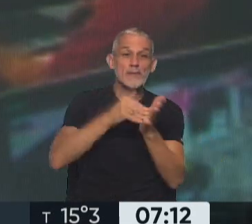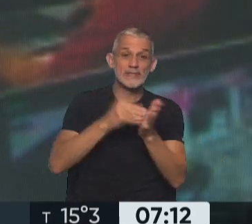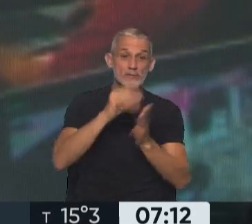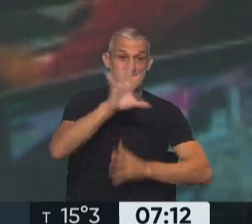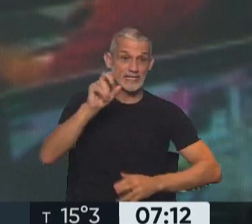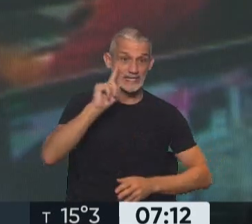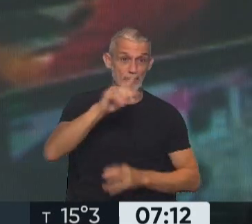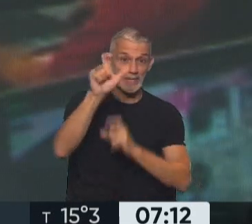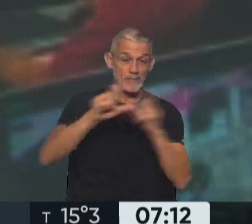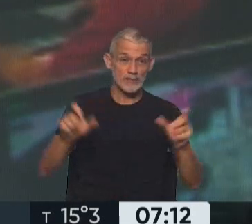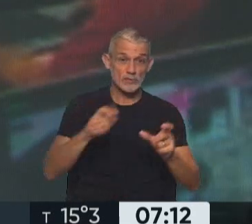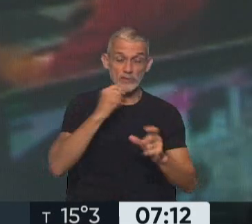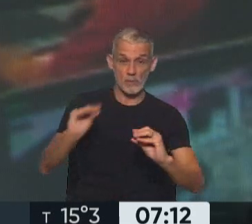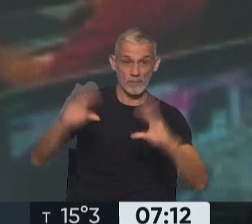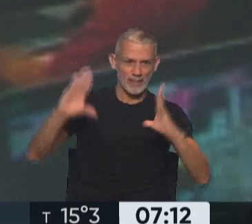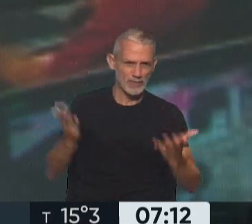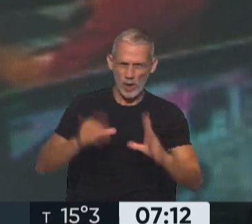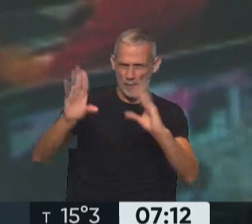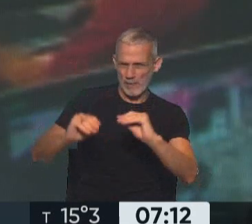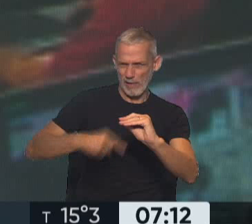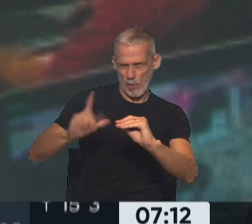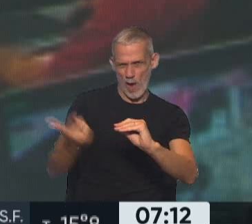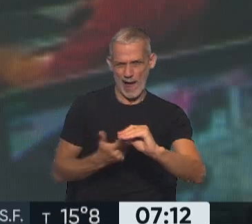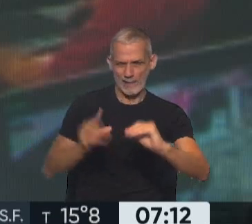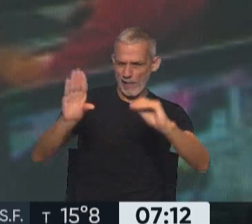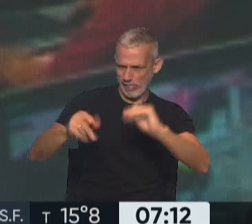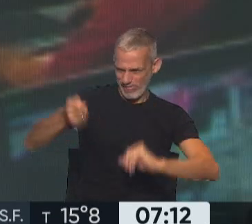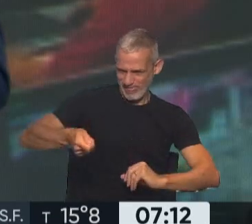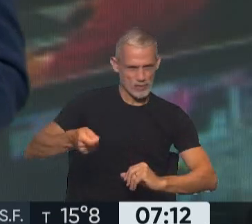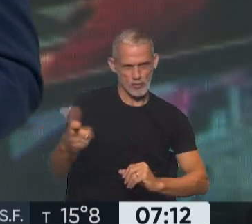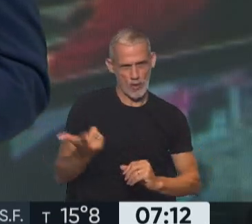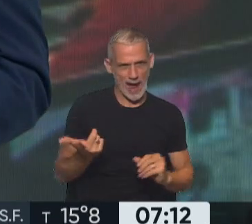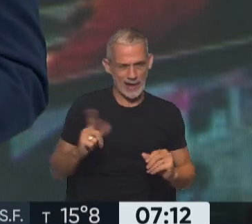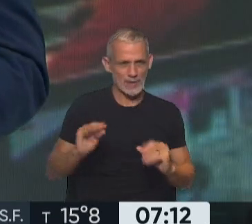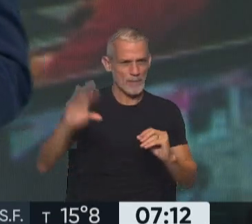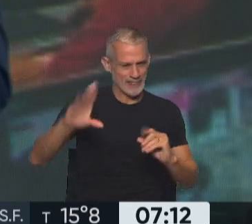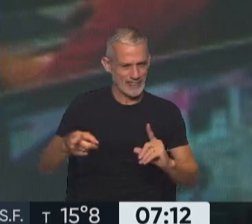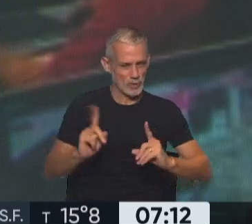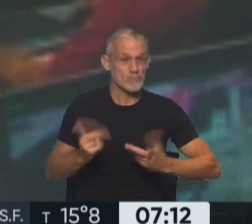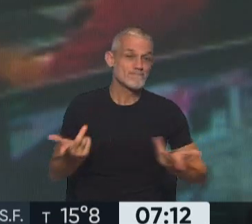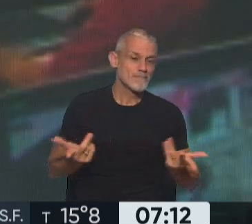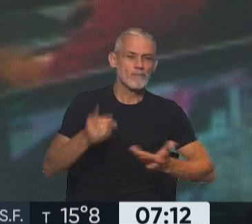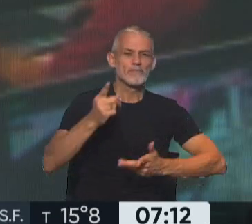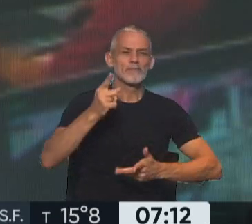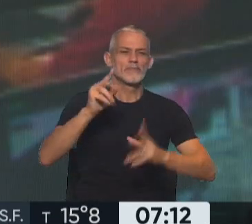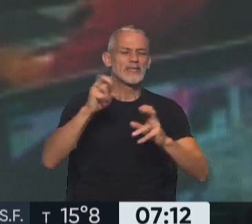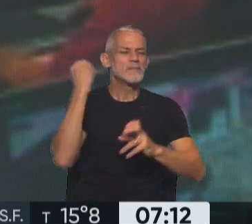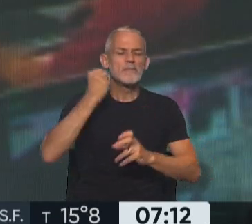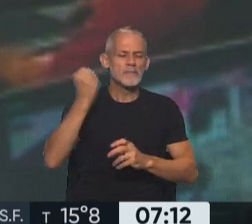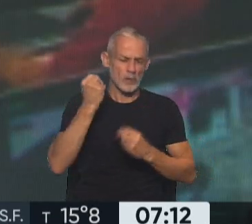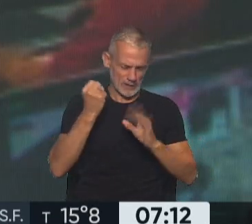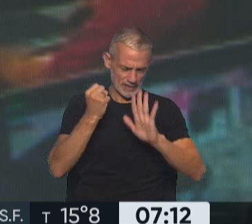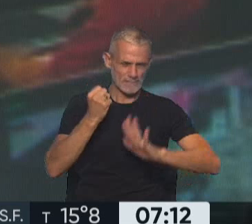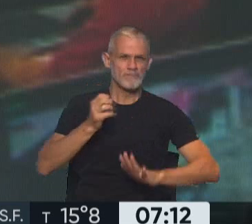de personas si no estuvieran prendidos los monitores. Es imposible técnicamente. Ahora, acá hay una cuestión fundamental para entender de qué se trata